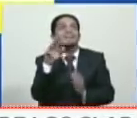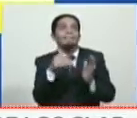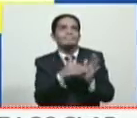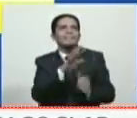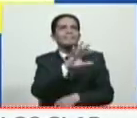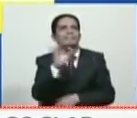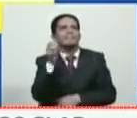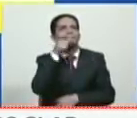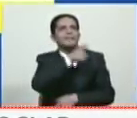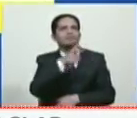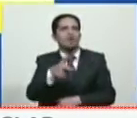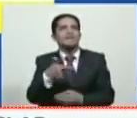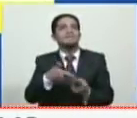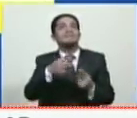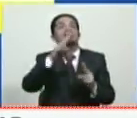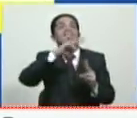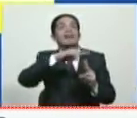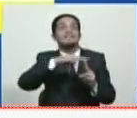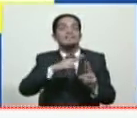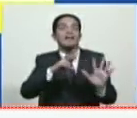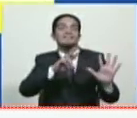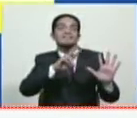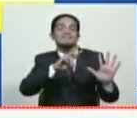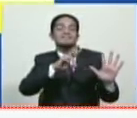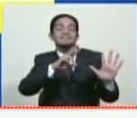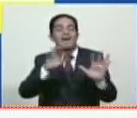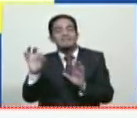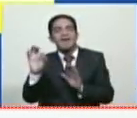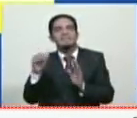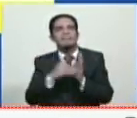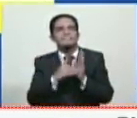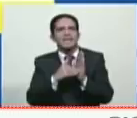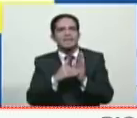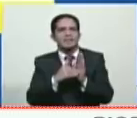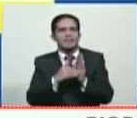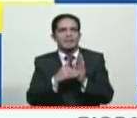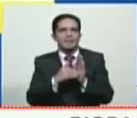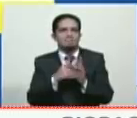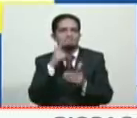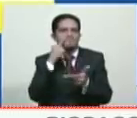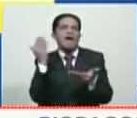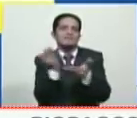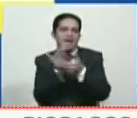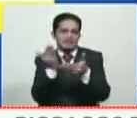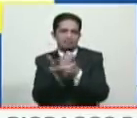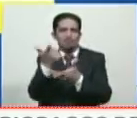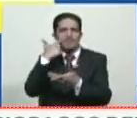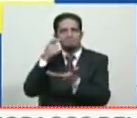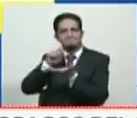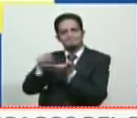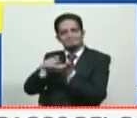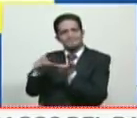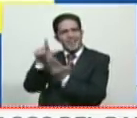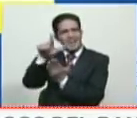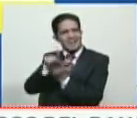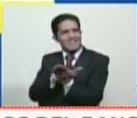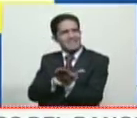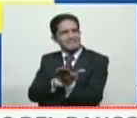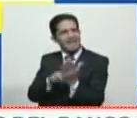personas, según los registros que tenemos en las unidades de transporte público, en las unidades de transporte que